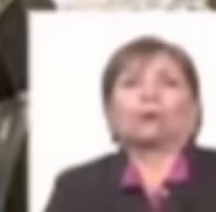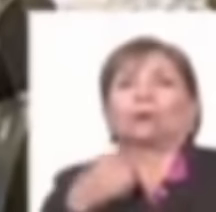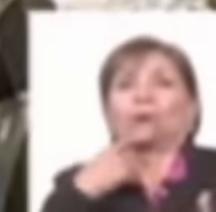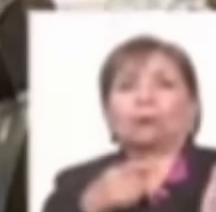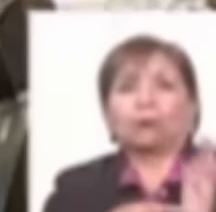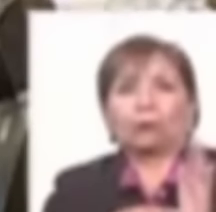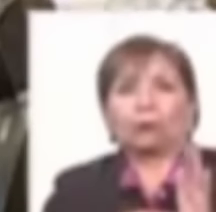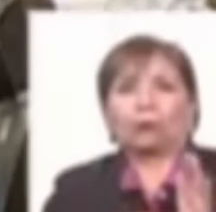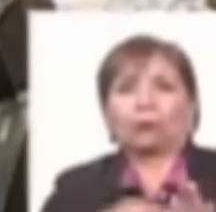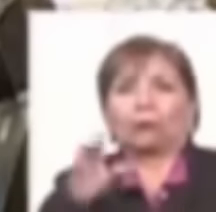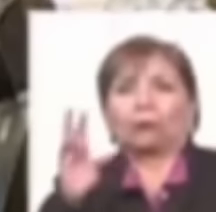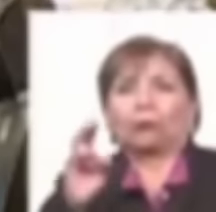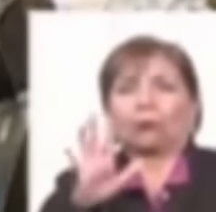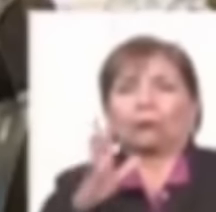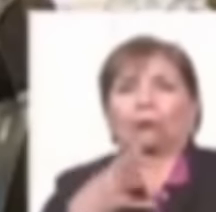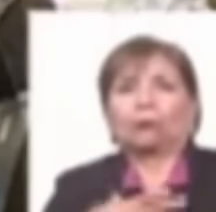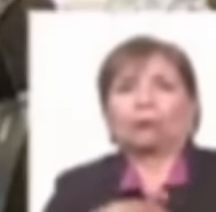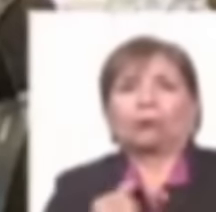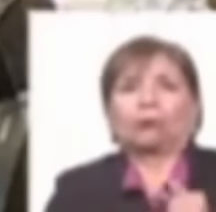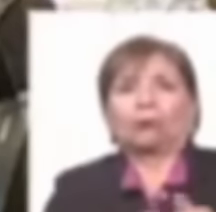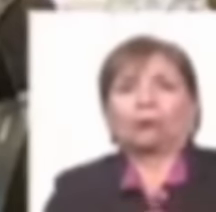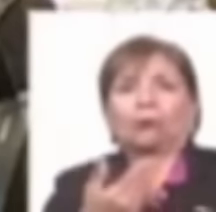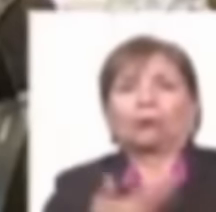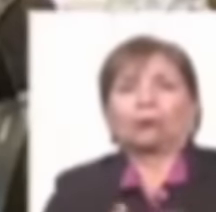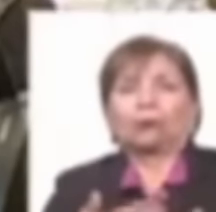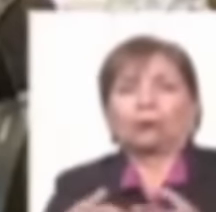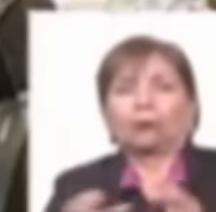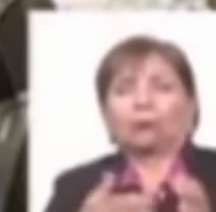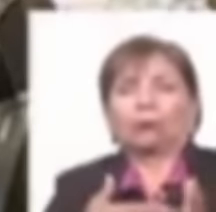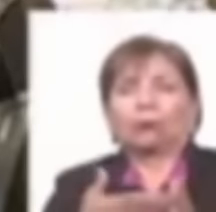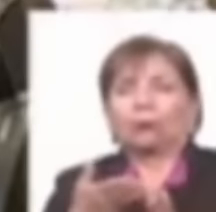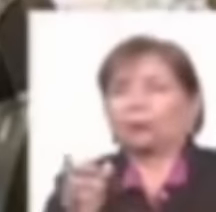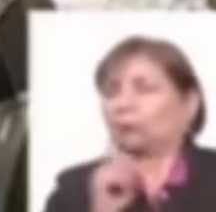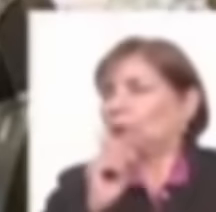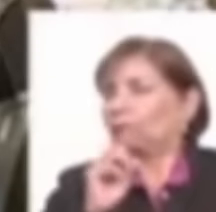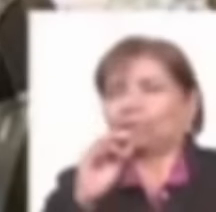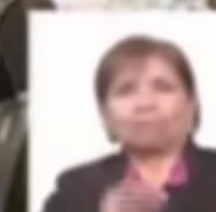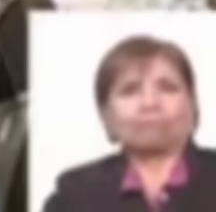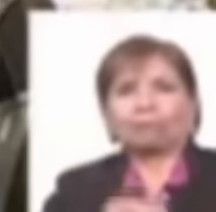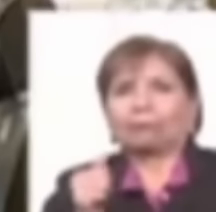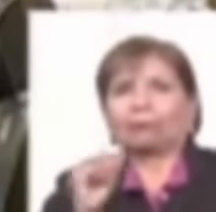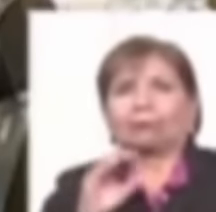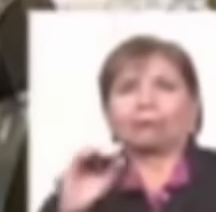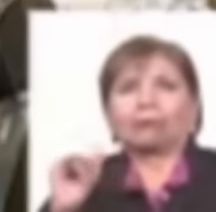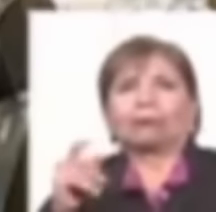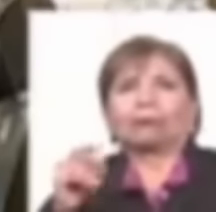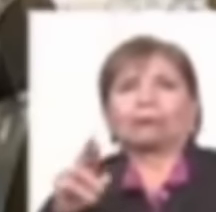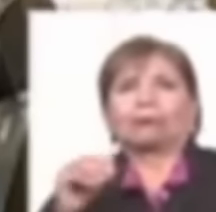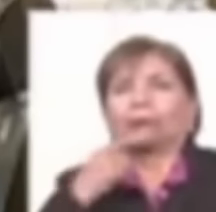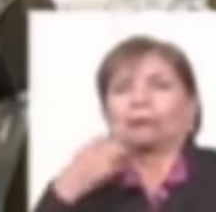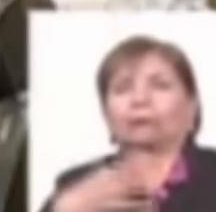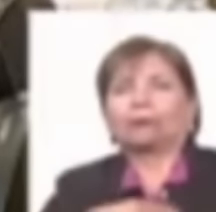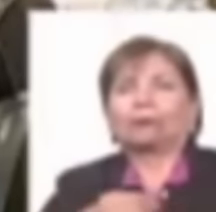de cumplir 75 años y de tal manera que ya no era más accesitaria porque había sobrepasado